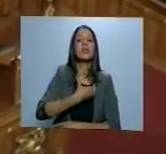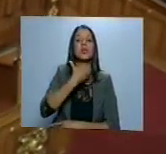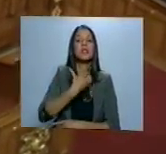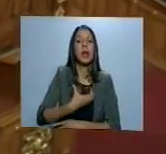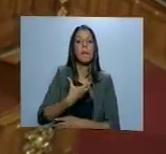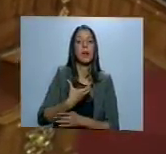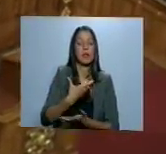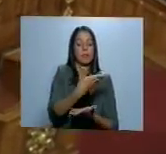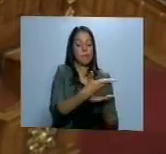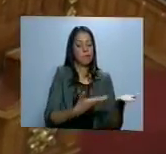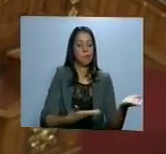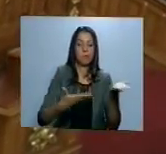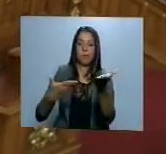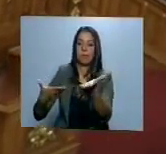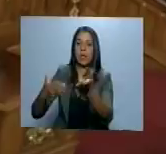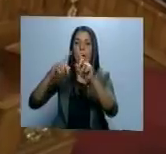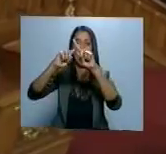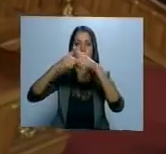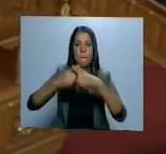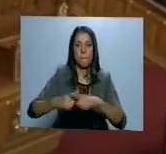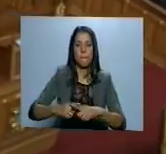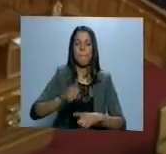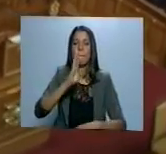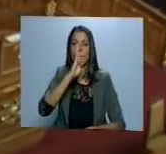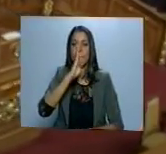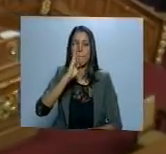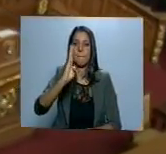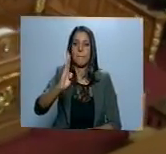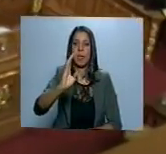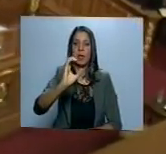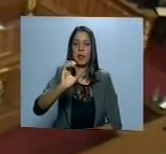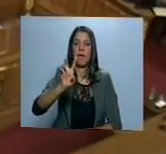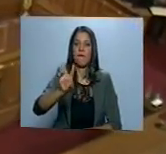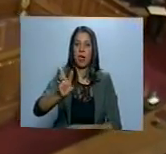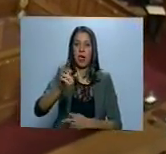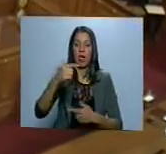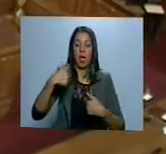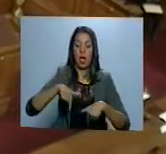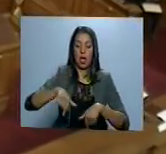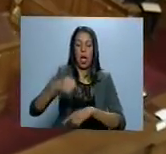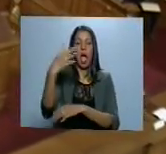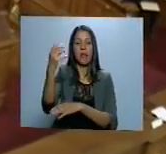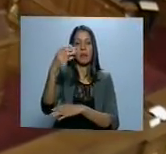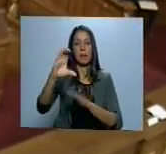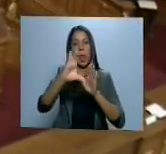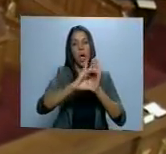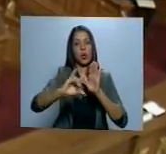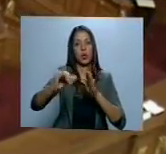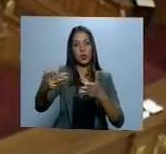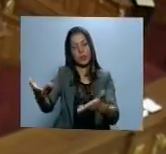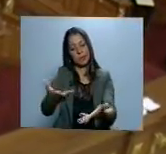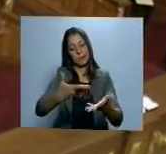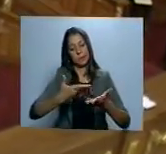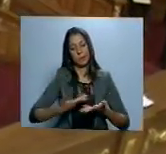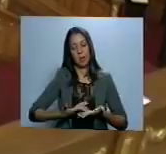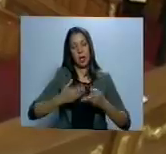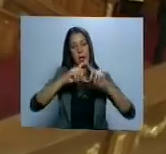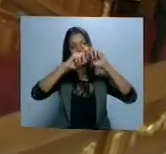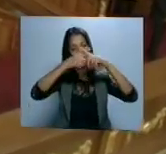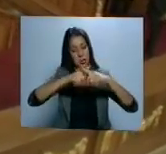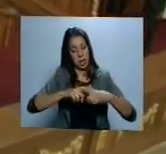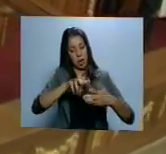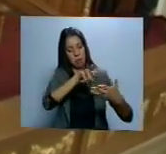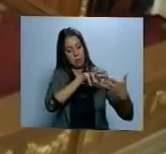del presupuesto del Banco Central de Venezuela ante la soberana Asamblea Nacional Constituyente, se dio